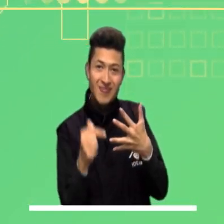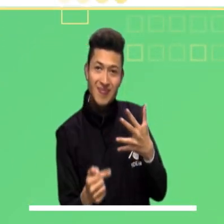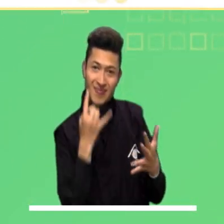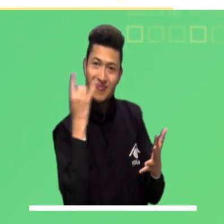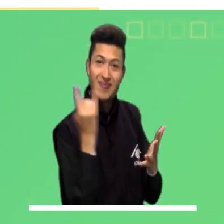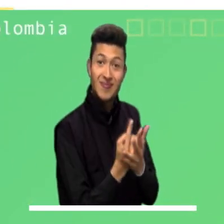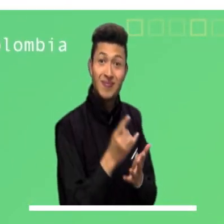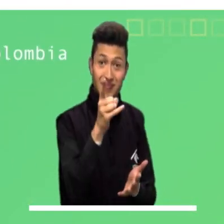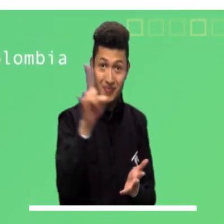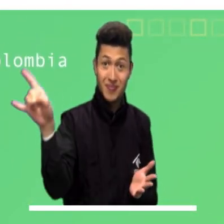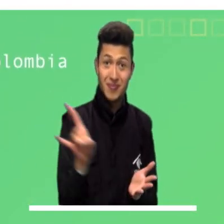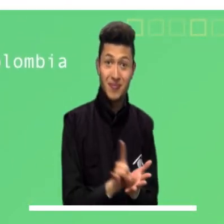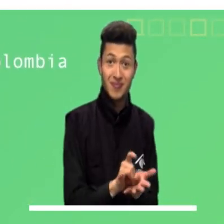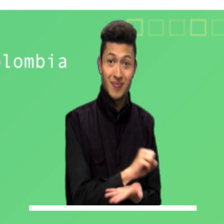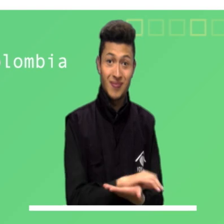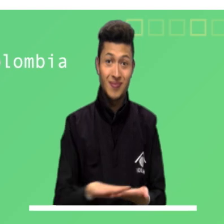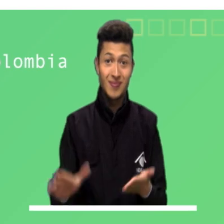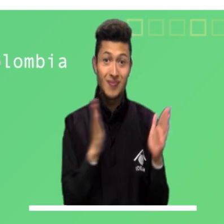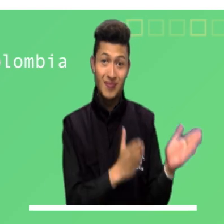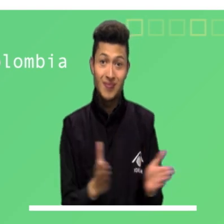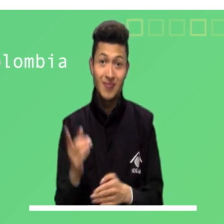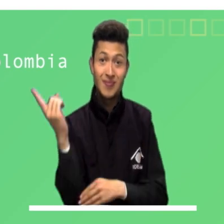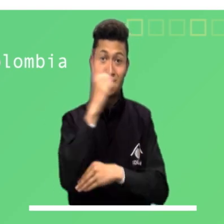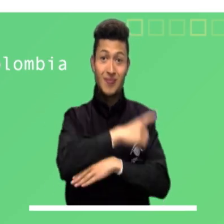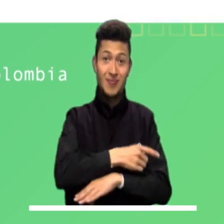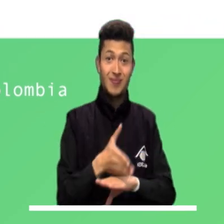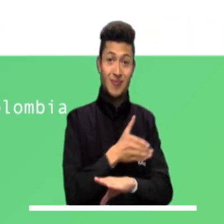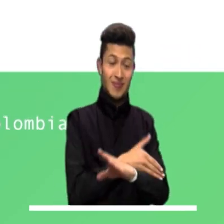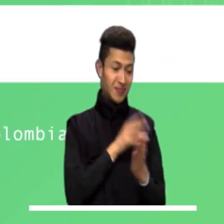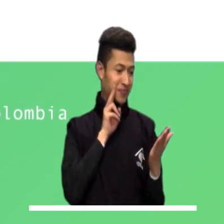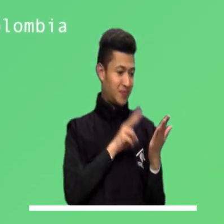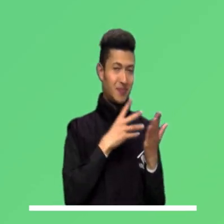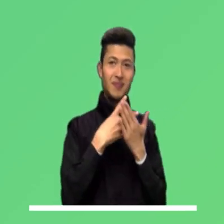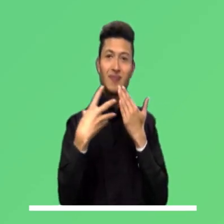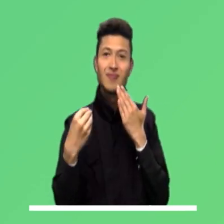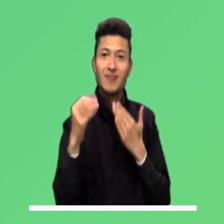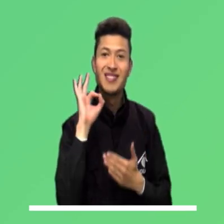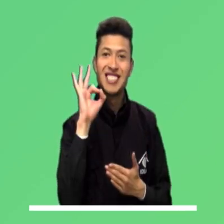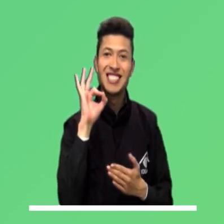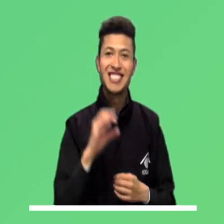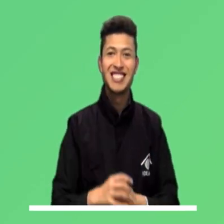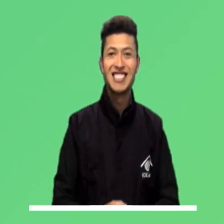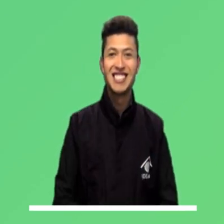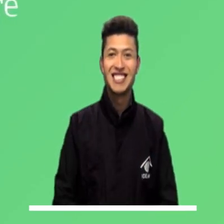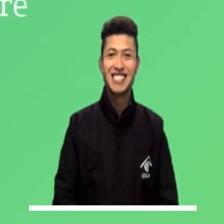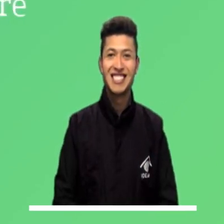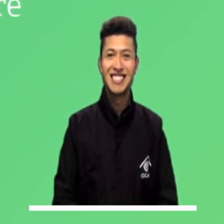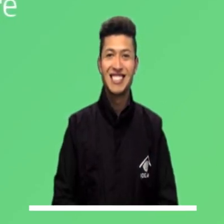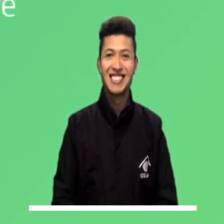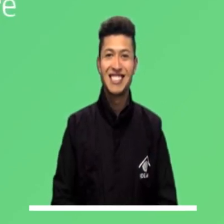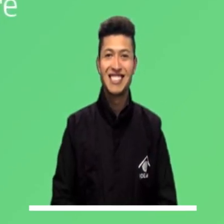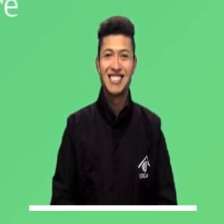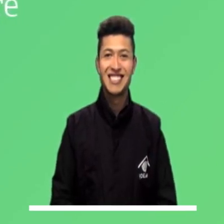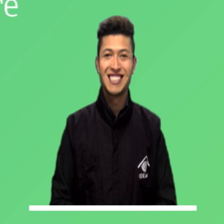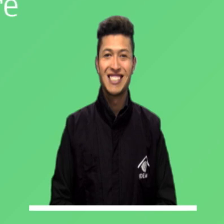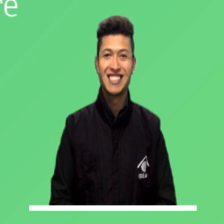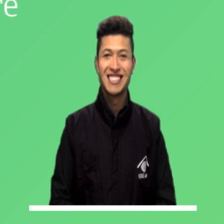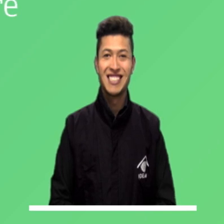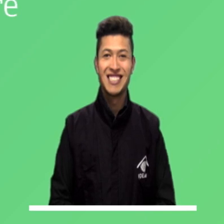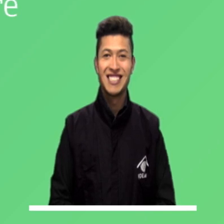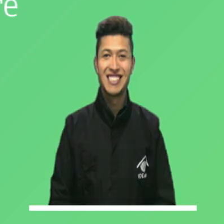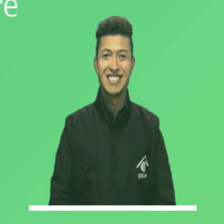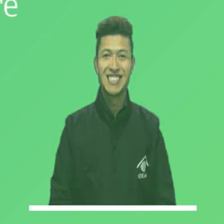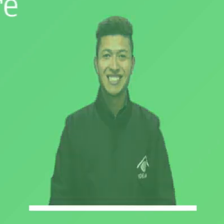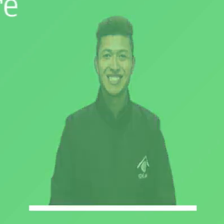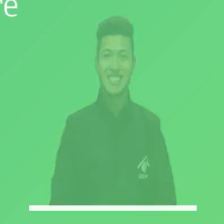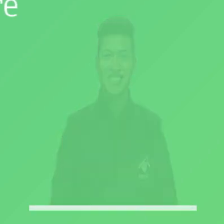deforestación, estadísticas de rayos y otros datos de interés. Descárguela gratis, planee su día y tome las mejores